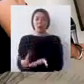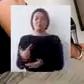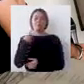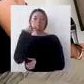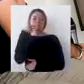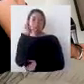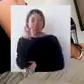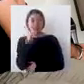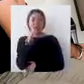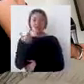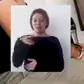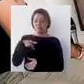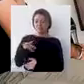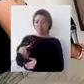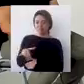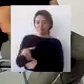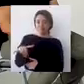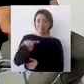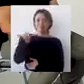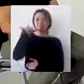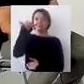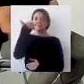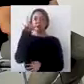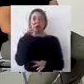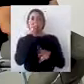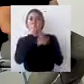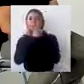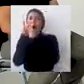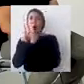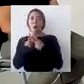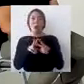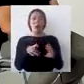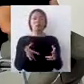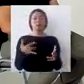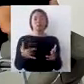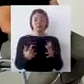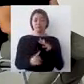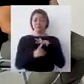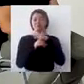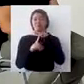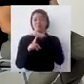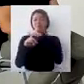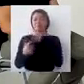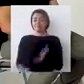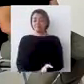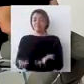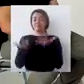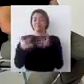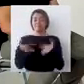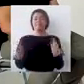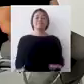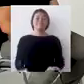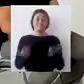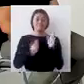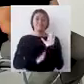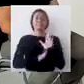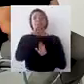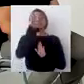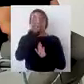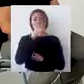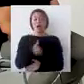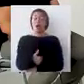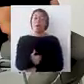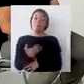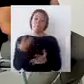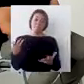dado por parte de los autores. Así que está Distintas emergiendo. voces, distintas líneas,